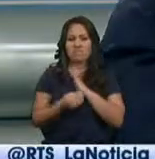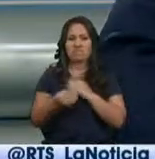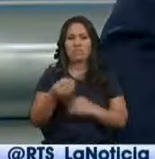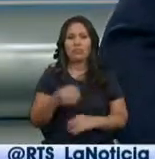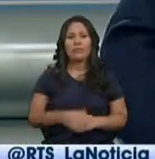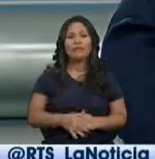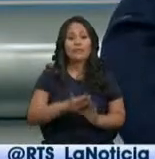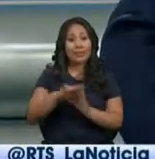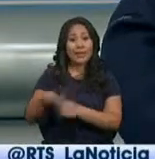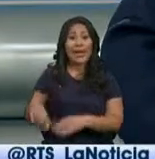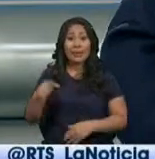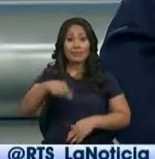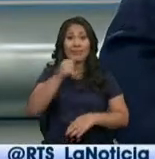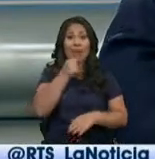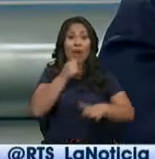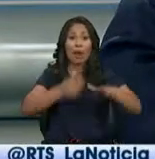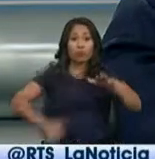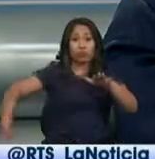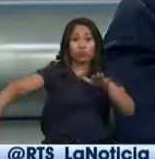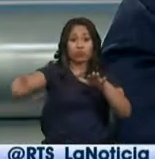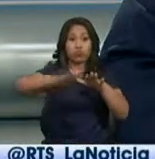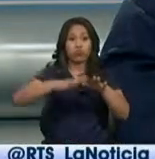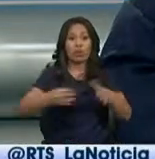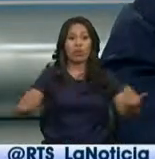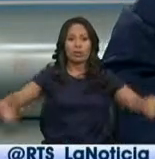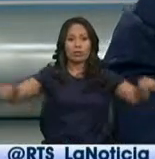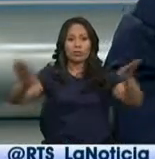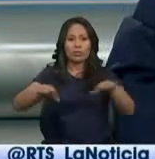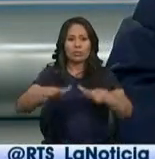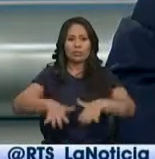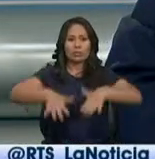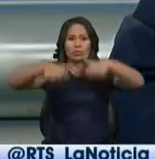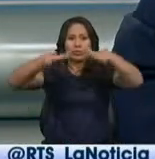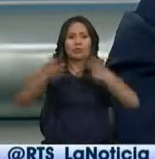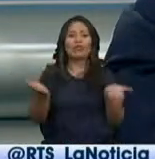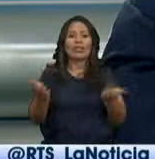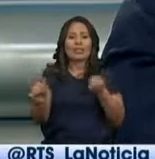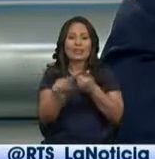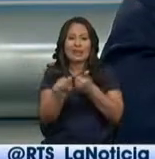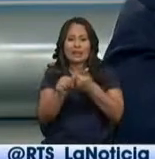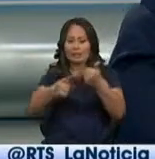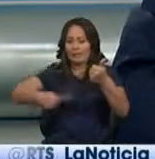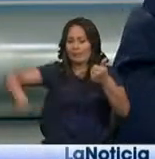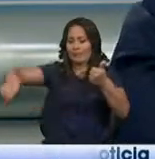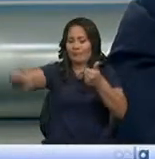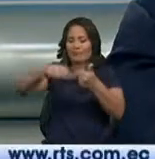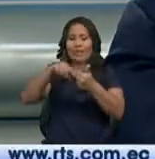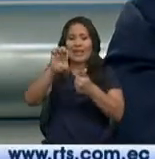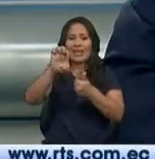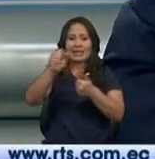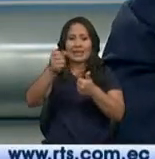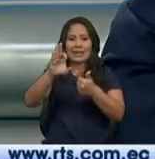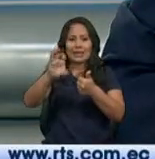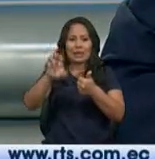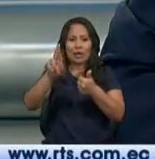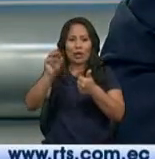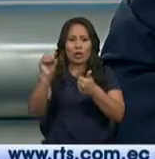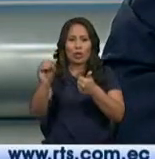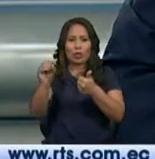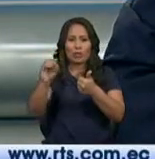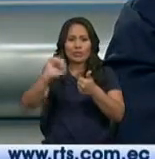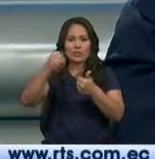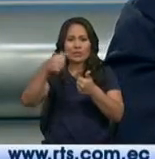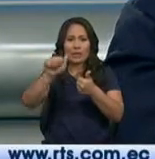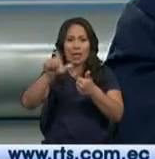La presente temporada de aguajes ocasionó nuevas inundaciones en zonas cercanas al estero salado de Guayaquil. Sus habitantes denuncian la falta de conciencia